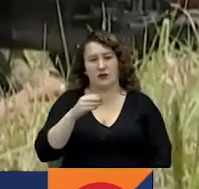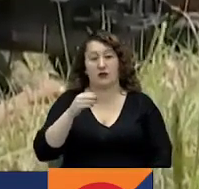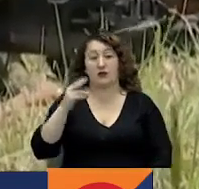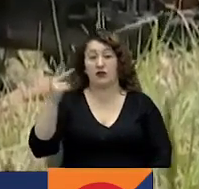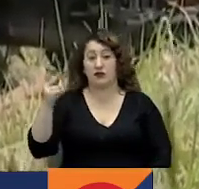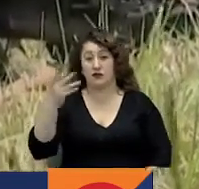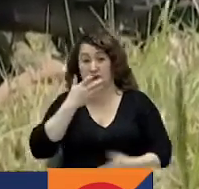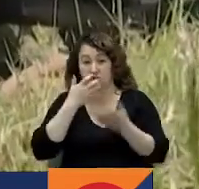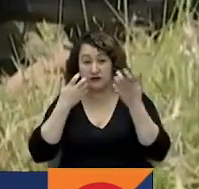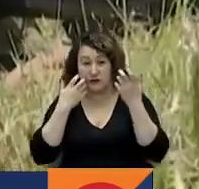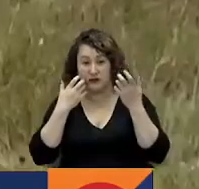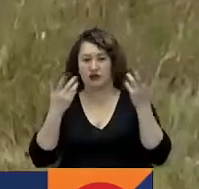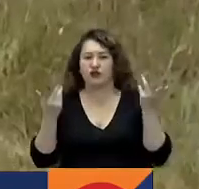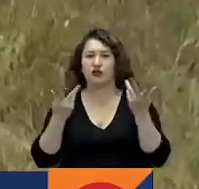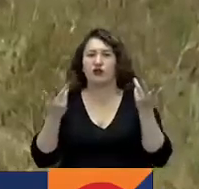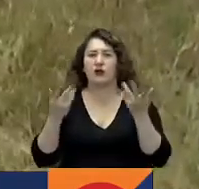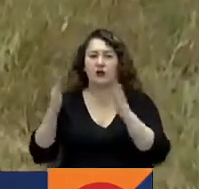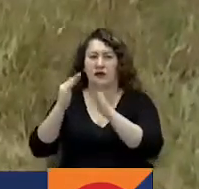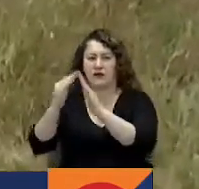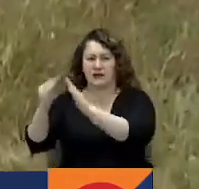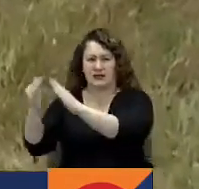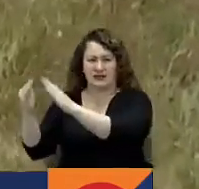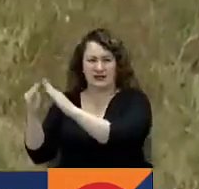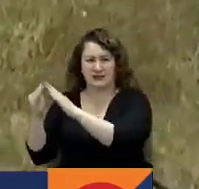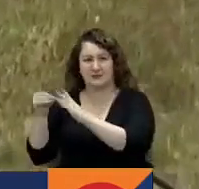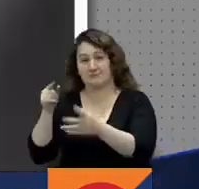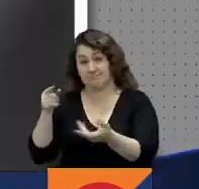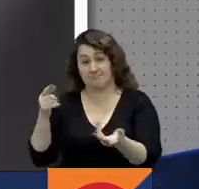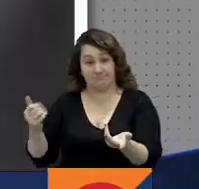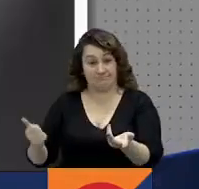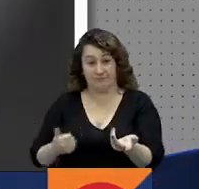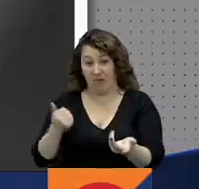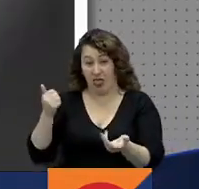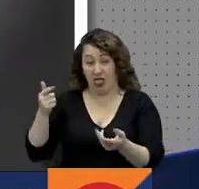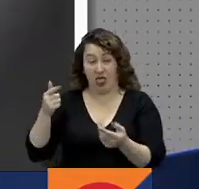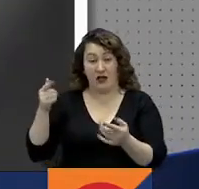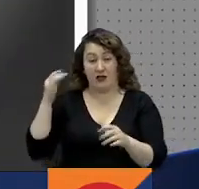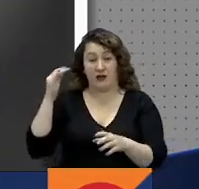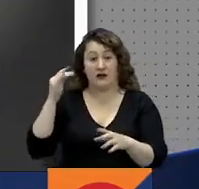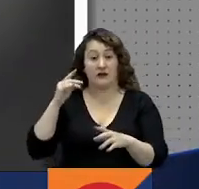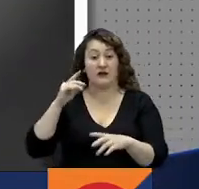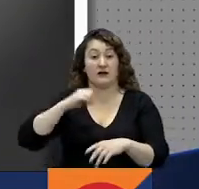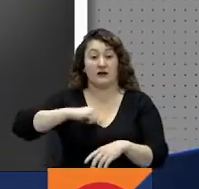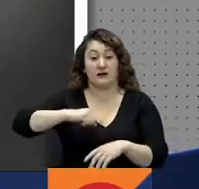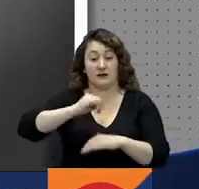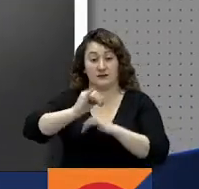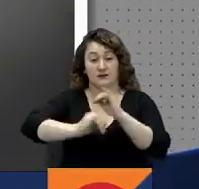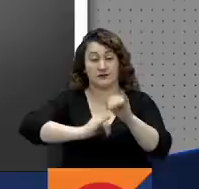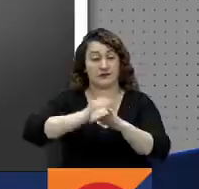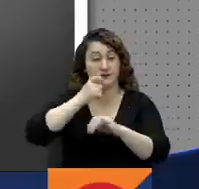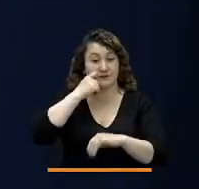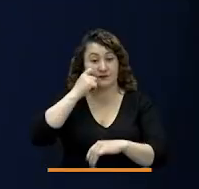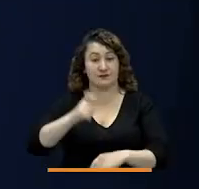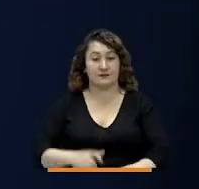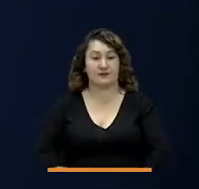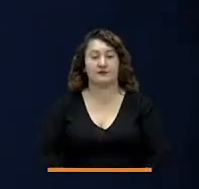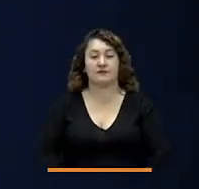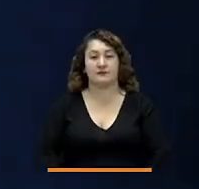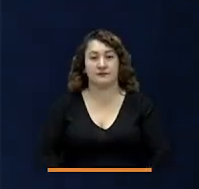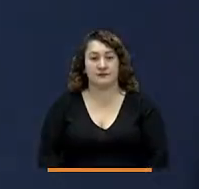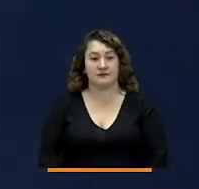atacó desde viviendas de civiles, siendo esto una clara violación al derecho internacional humanitario.